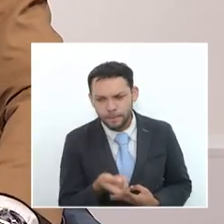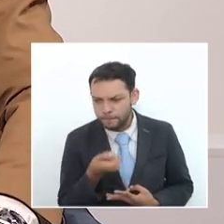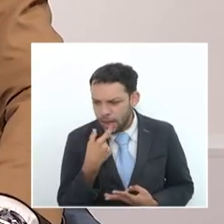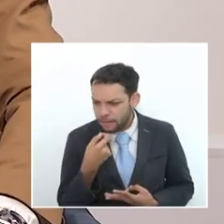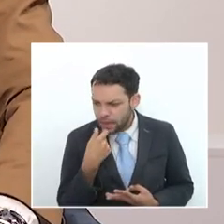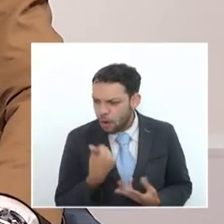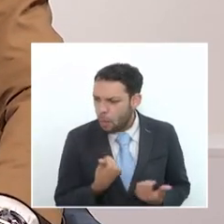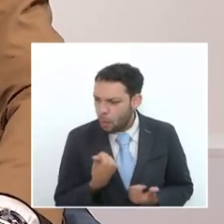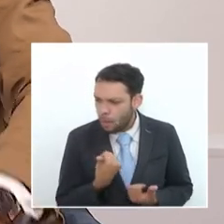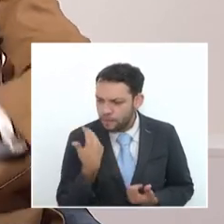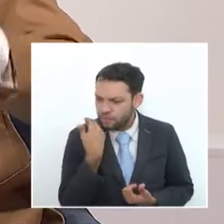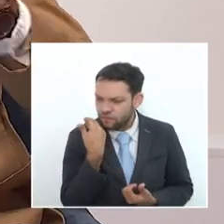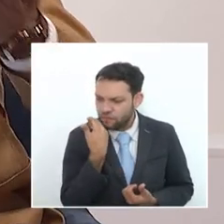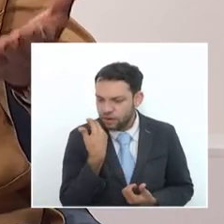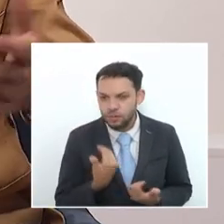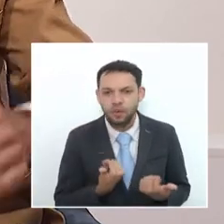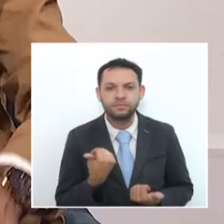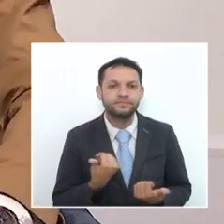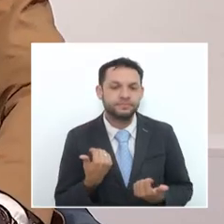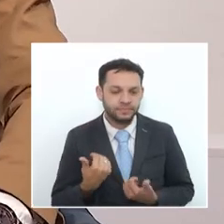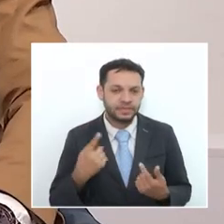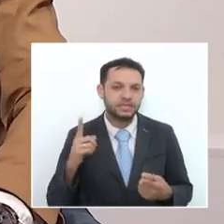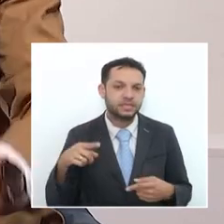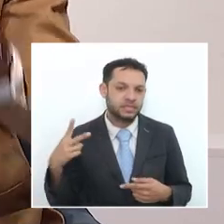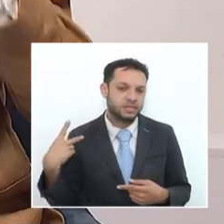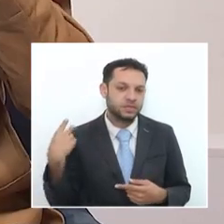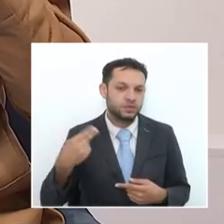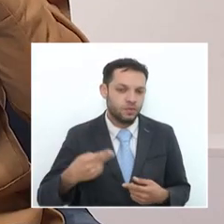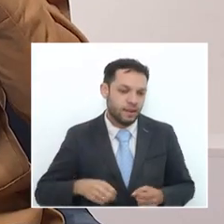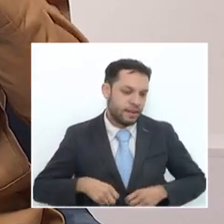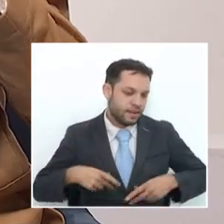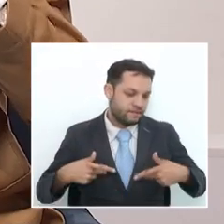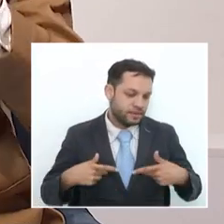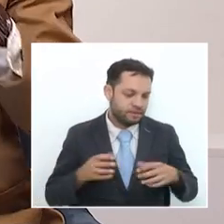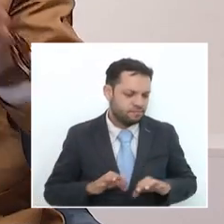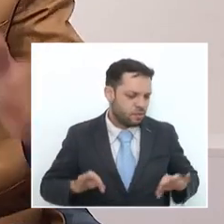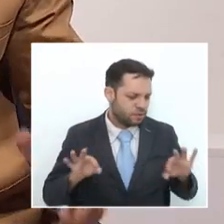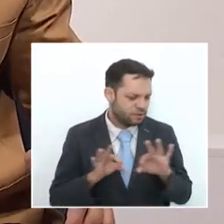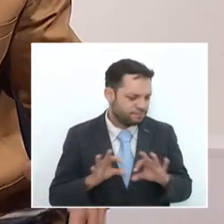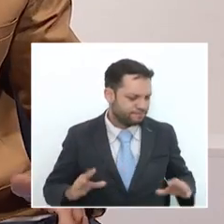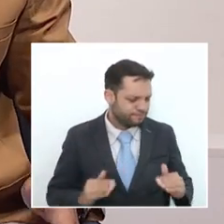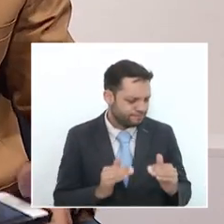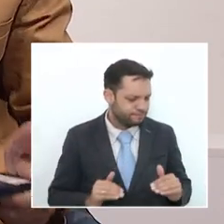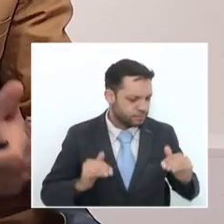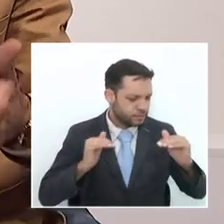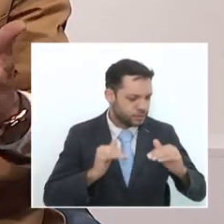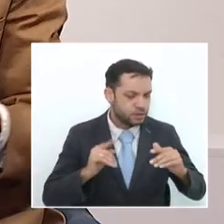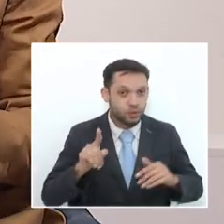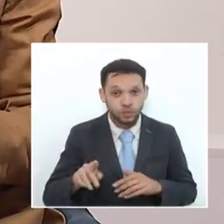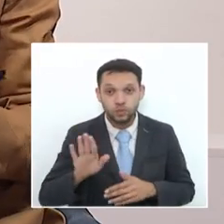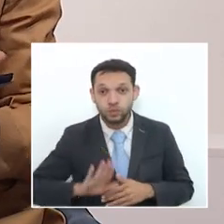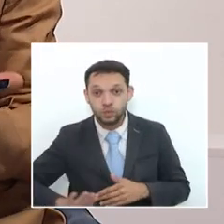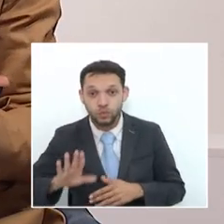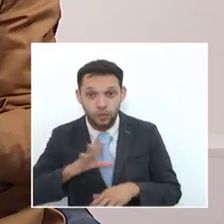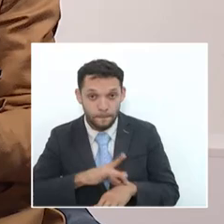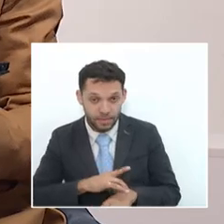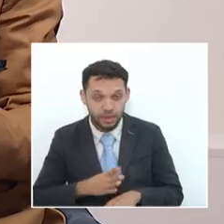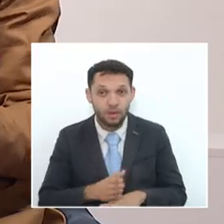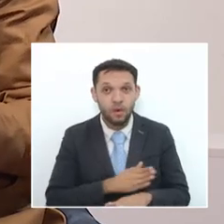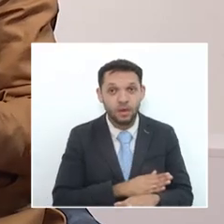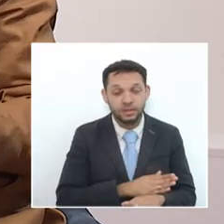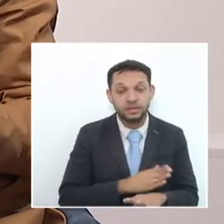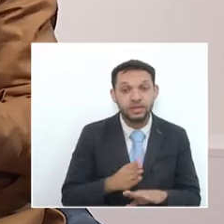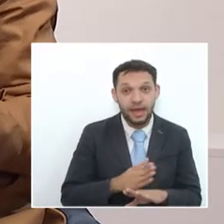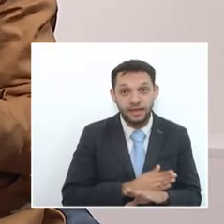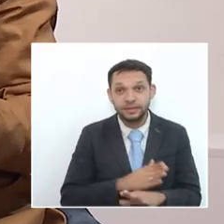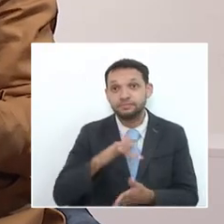tos. Historia clínica. Tengan muy presente eso. Cuando vayan donde sus médicos, nosotros el día anterior llamamos a los pacientes